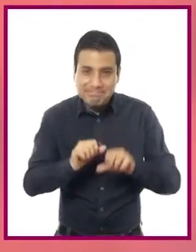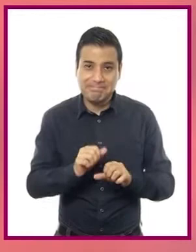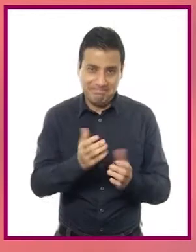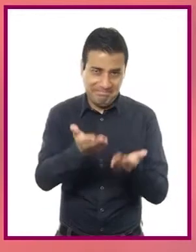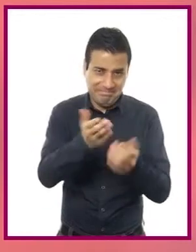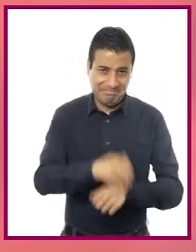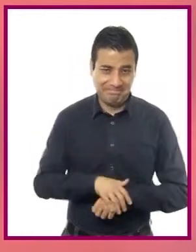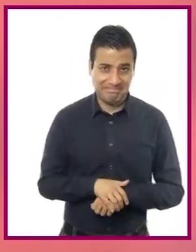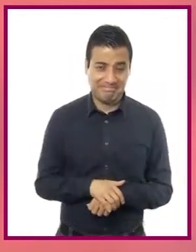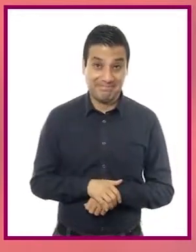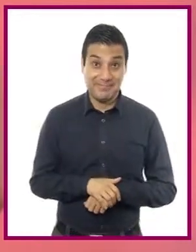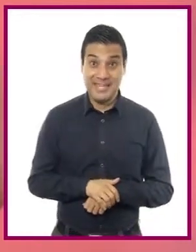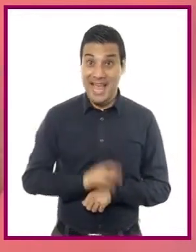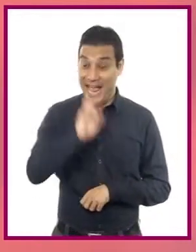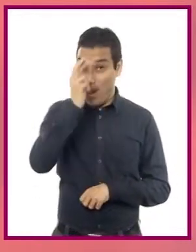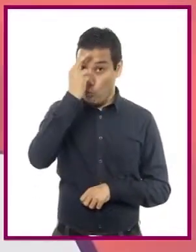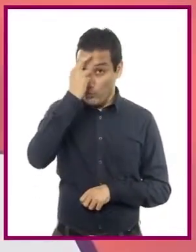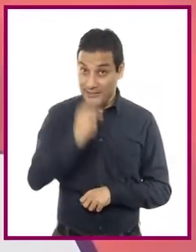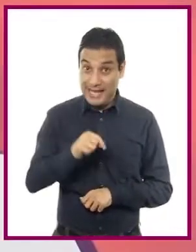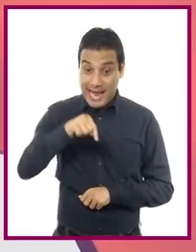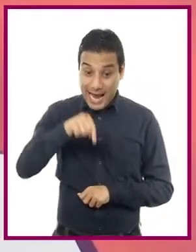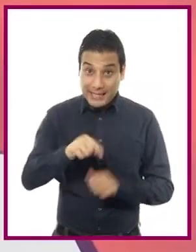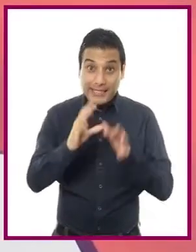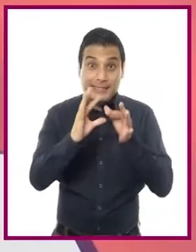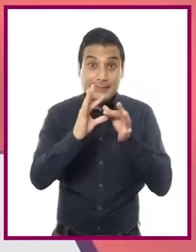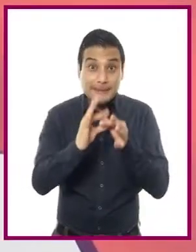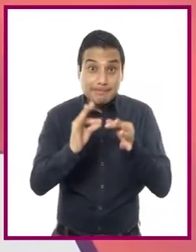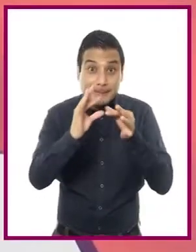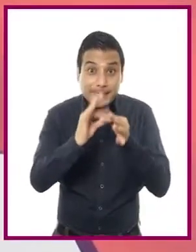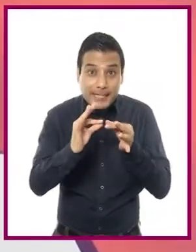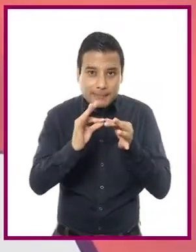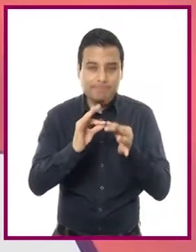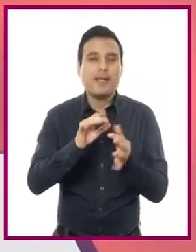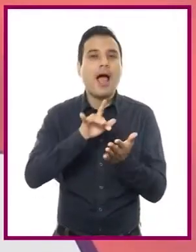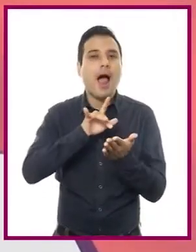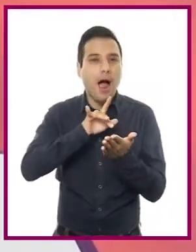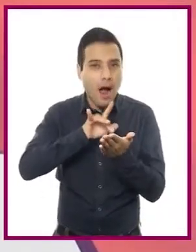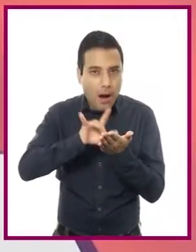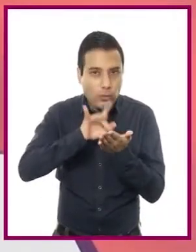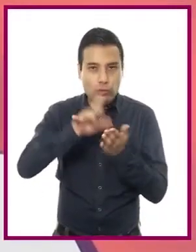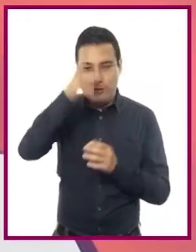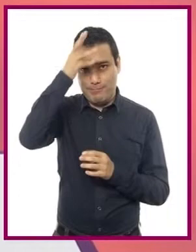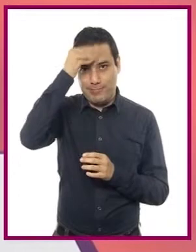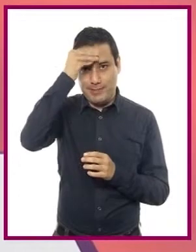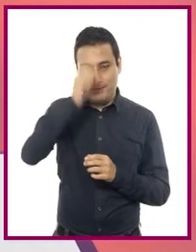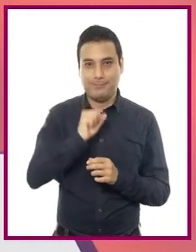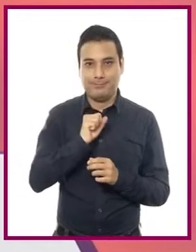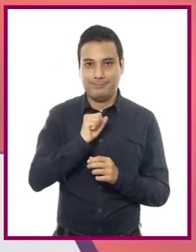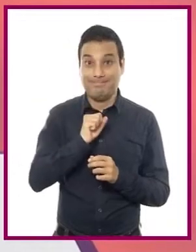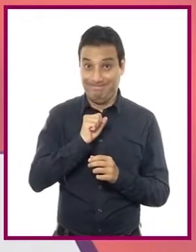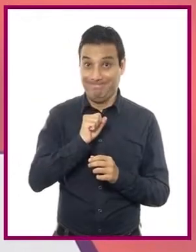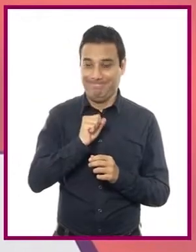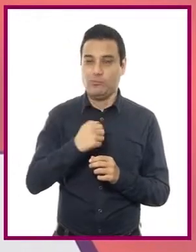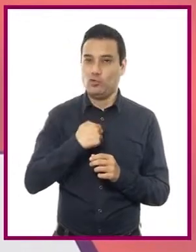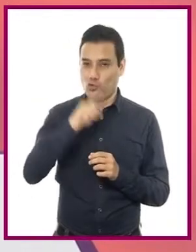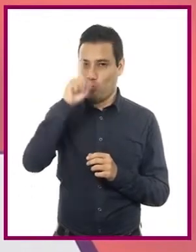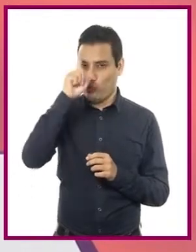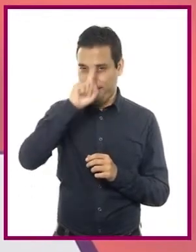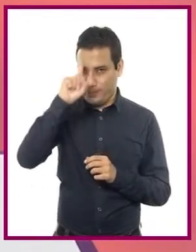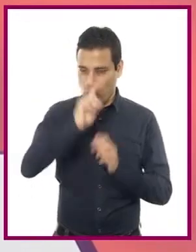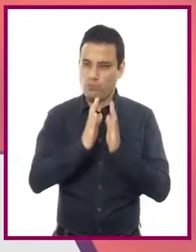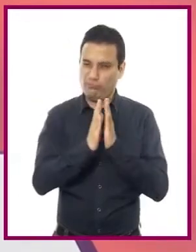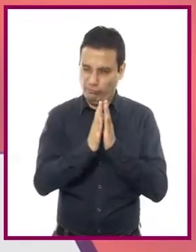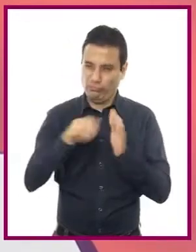poetas. Recuerden que todo lo que veamos les servirá para reforzar su conocimiento, así que les recomiendo llevar